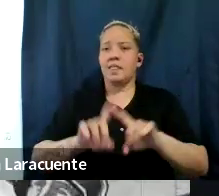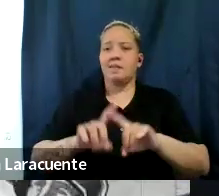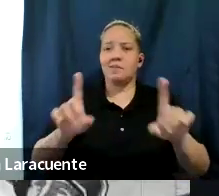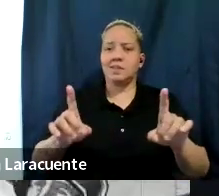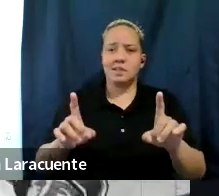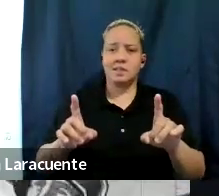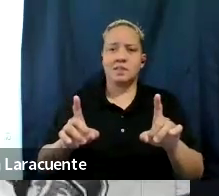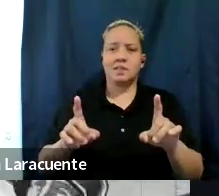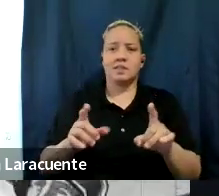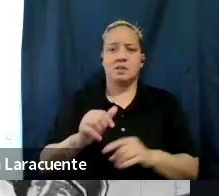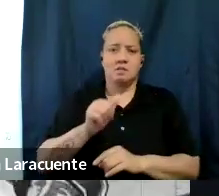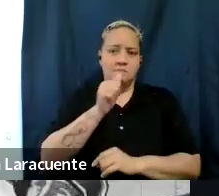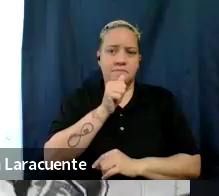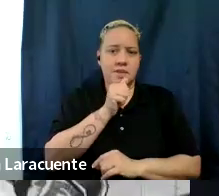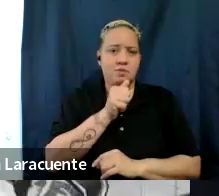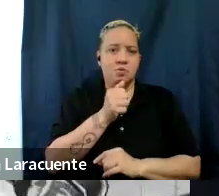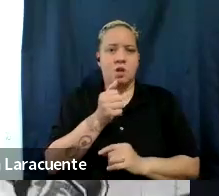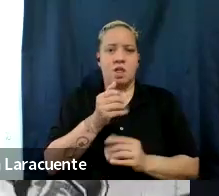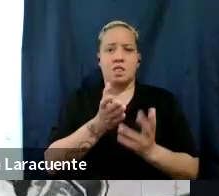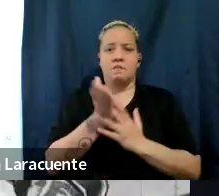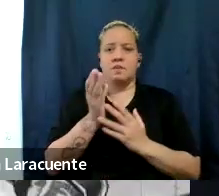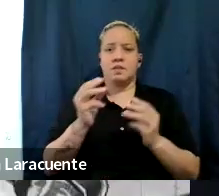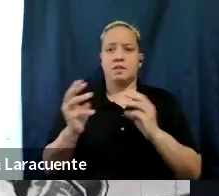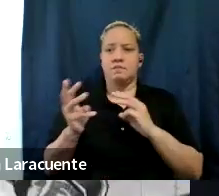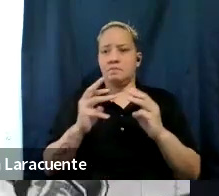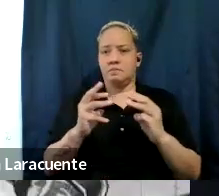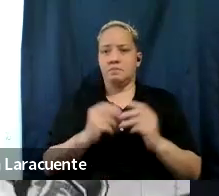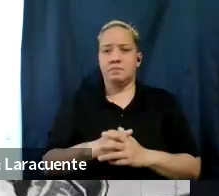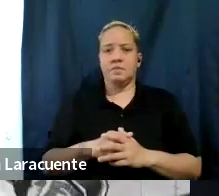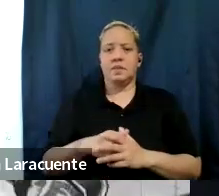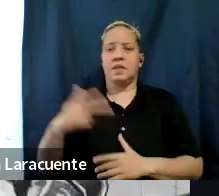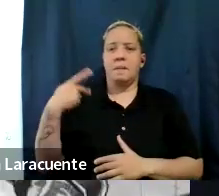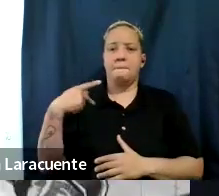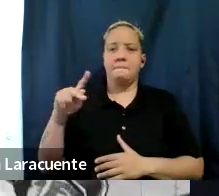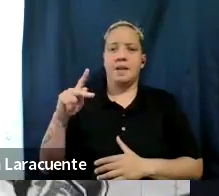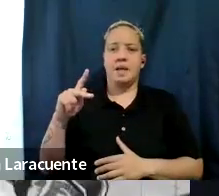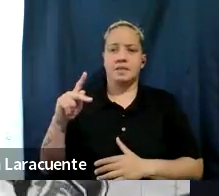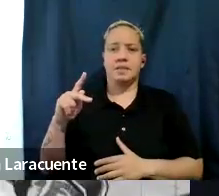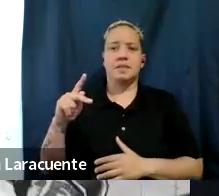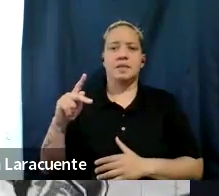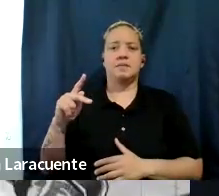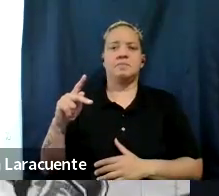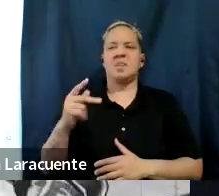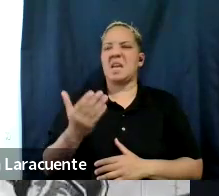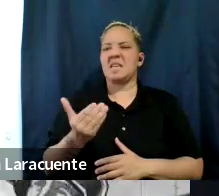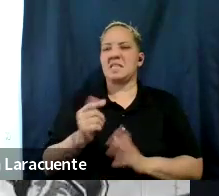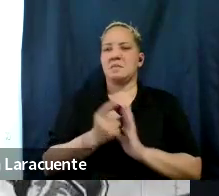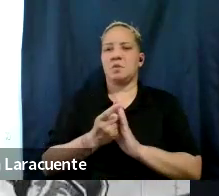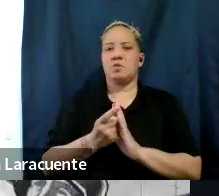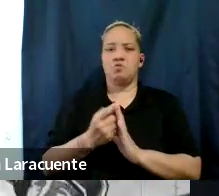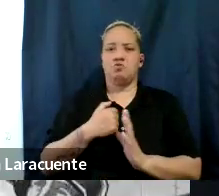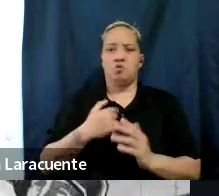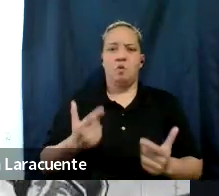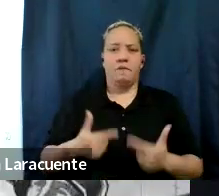sus rencillas personales a través de la guerra. Esto es la plaza, esto está a 15 minutos de donde yo vivo, aquí